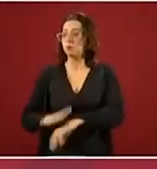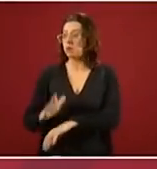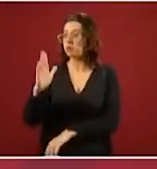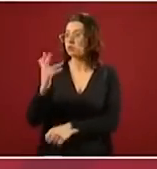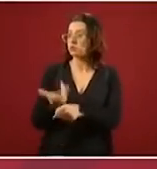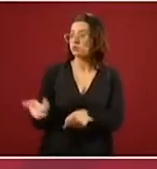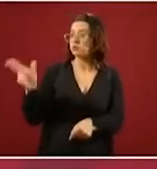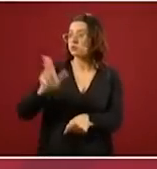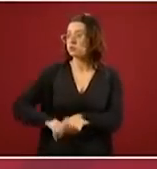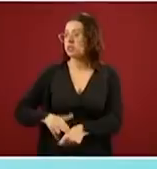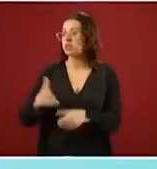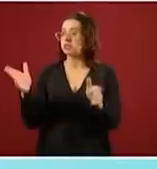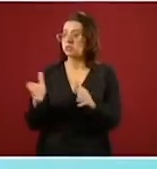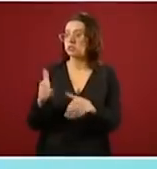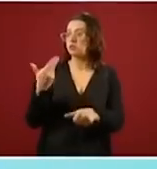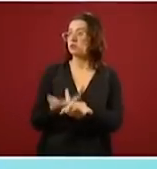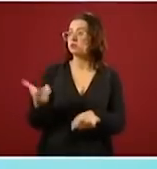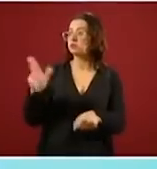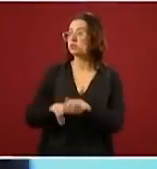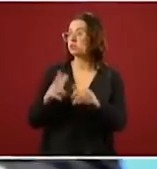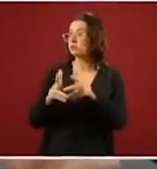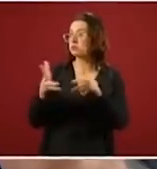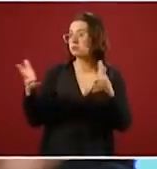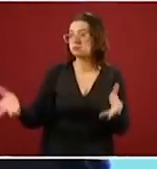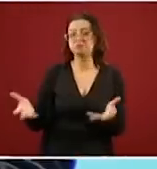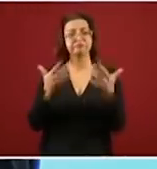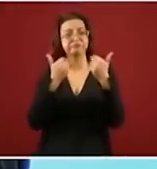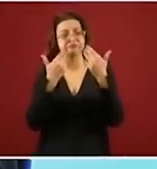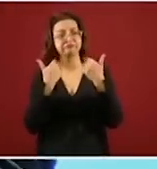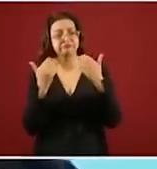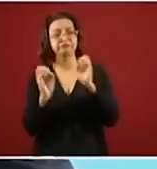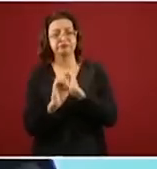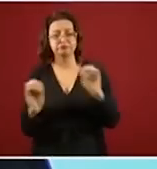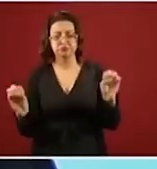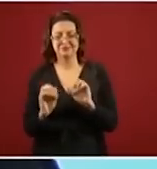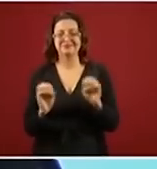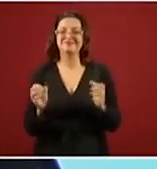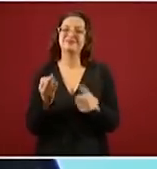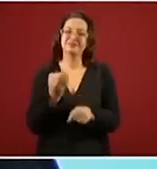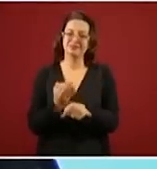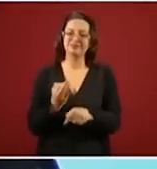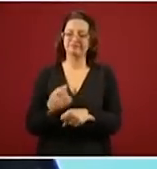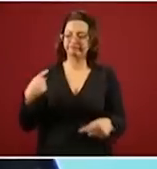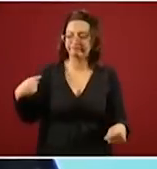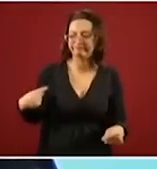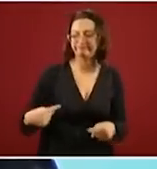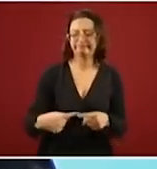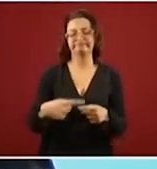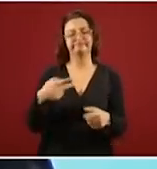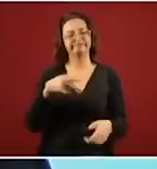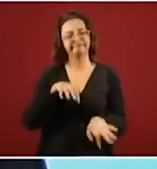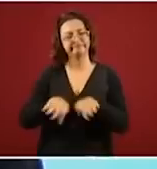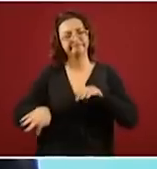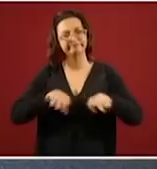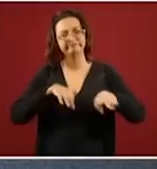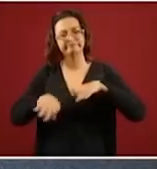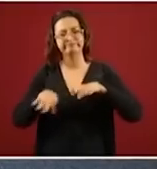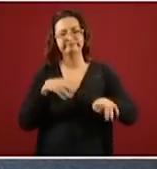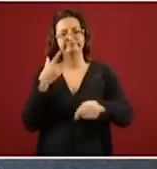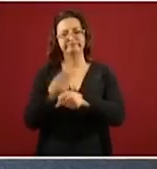clínicas y hospitales estamos en eso se decidió